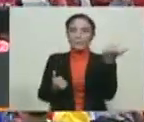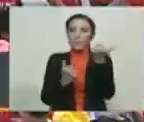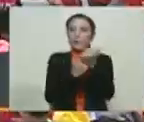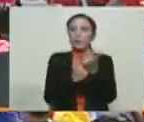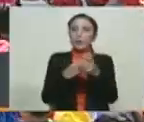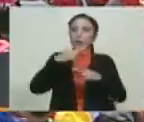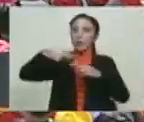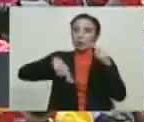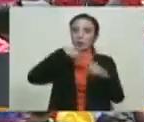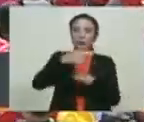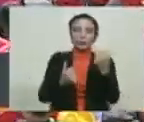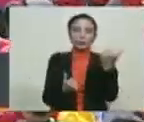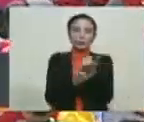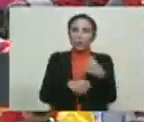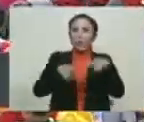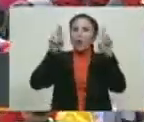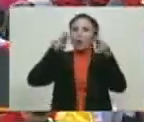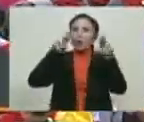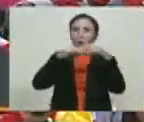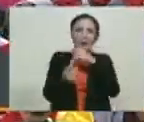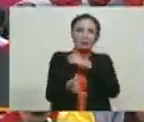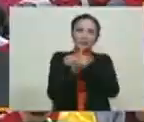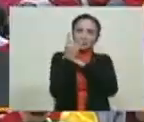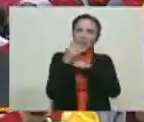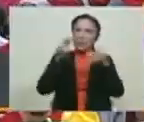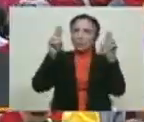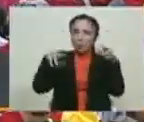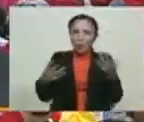ustedes nunca me han dejado solo